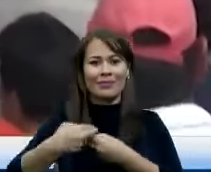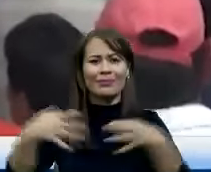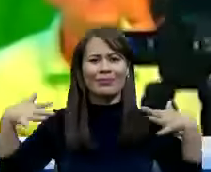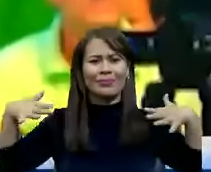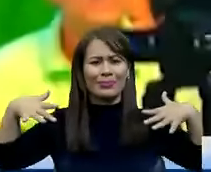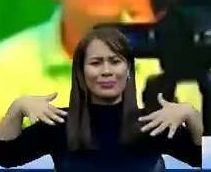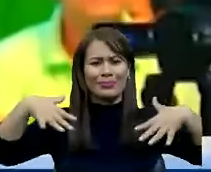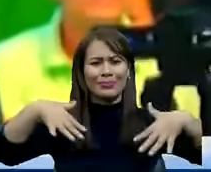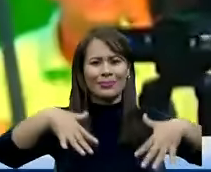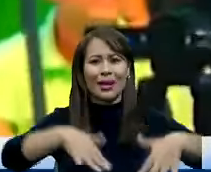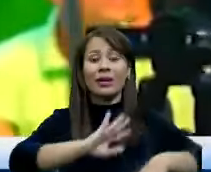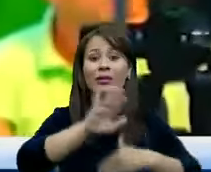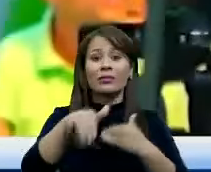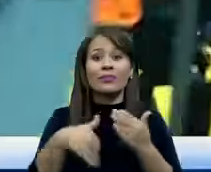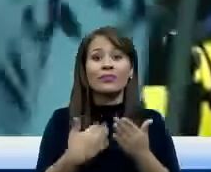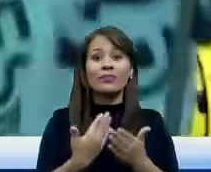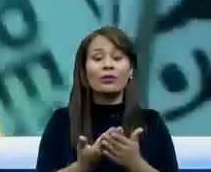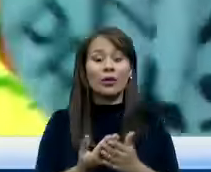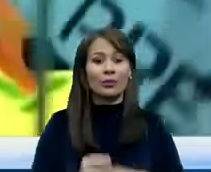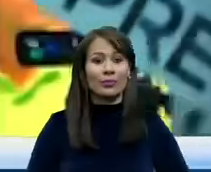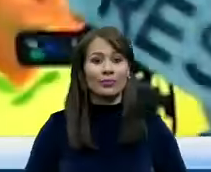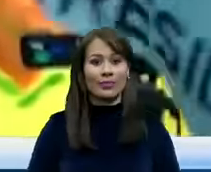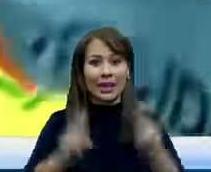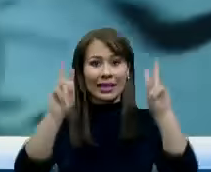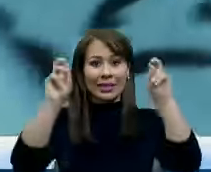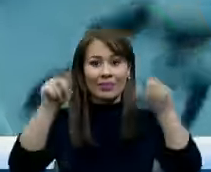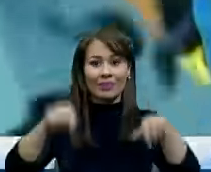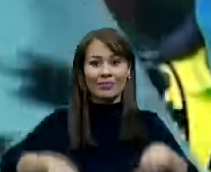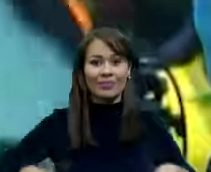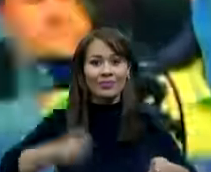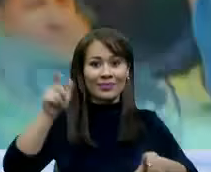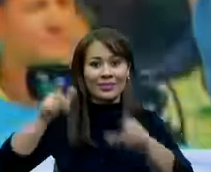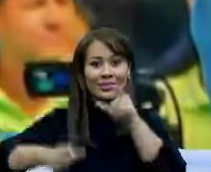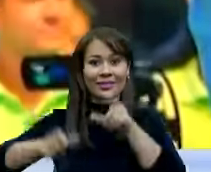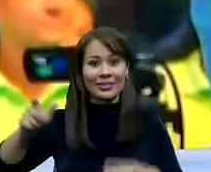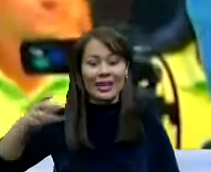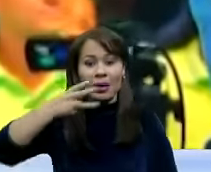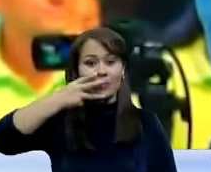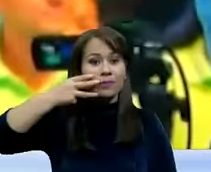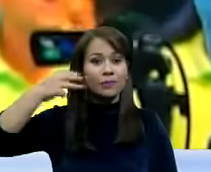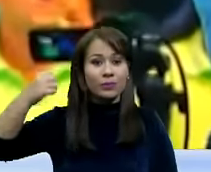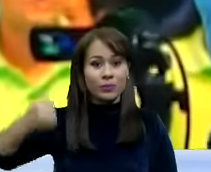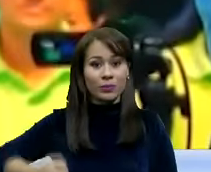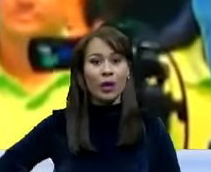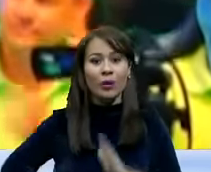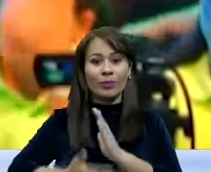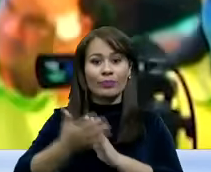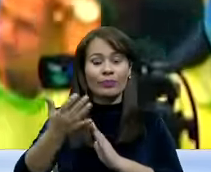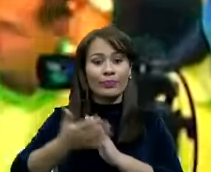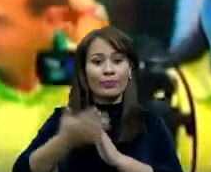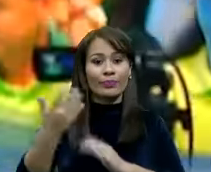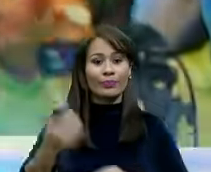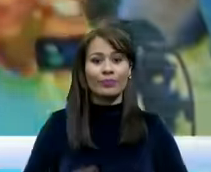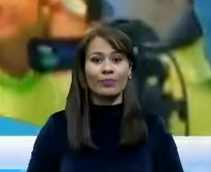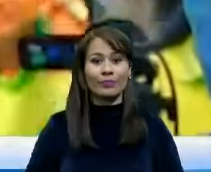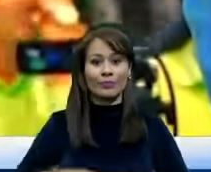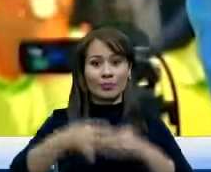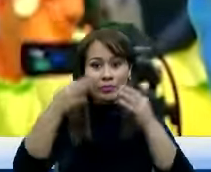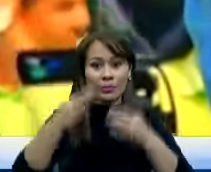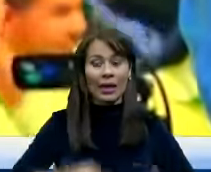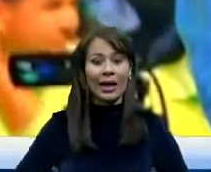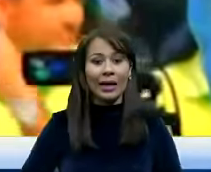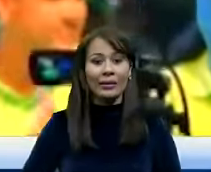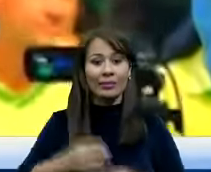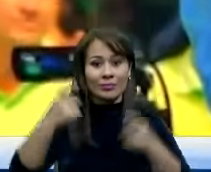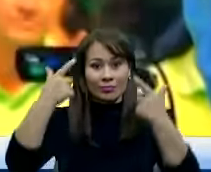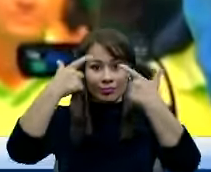masivo. Toda la fertilidad de Santo Domingo que confluye en la integralidad del ser